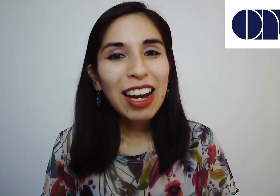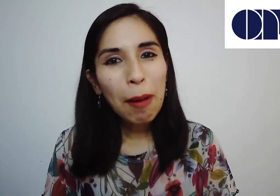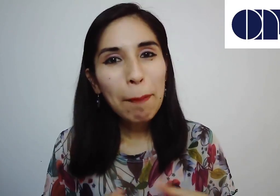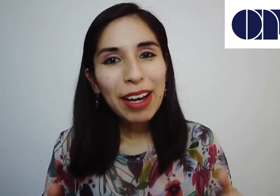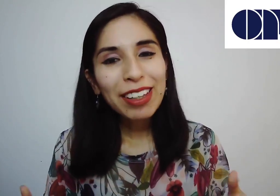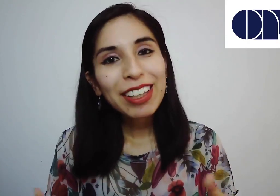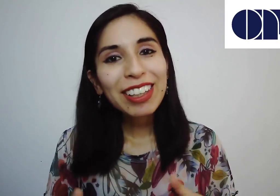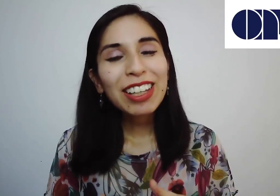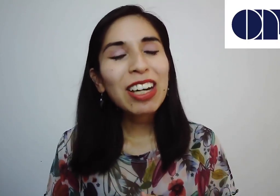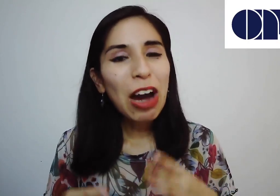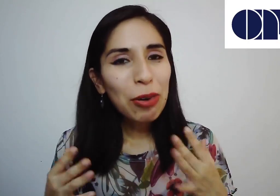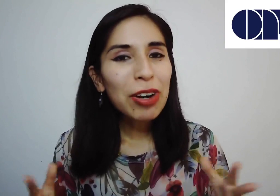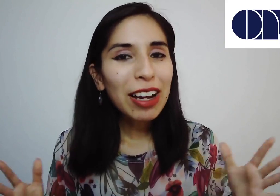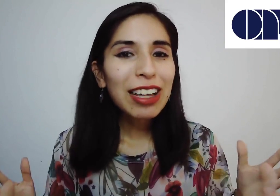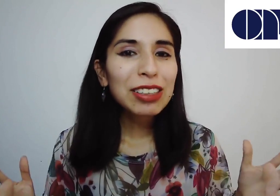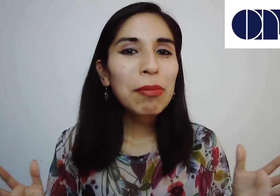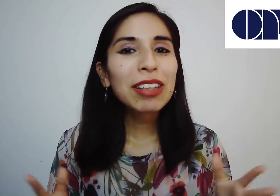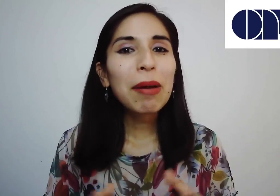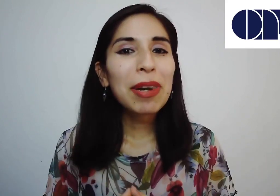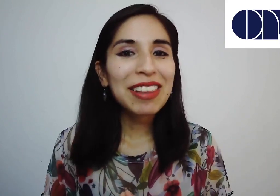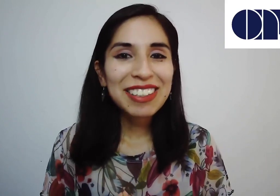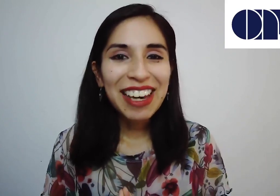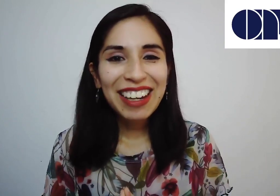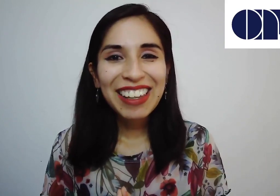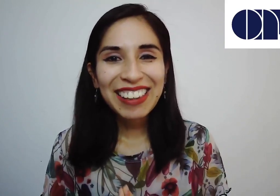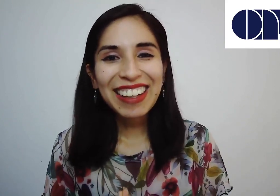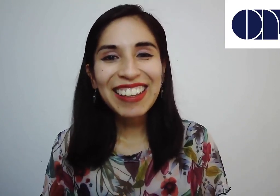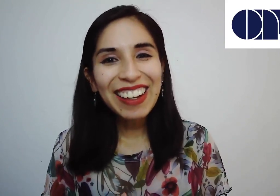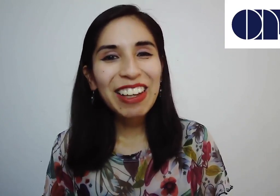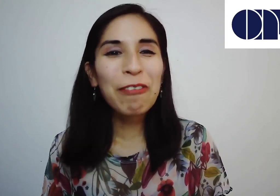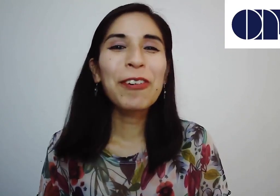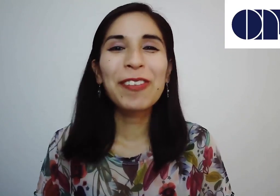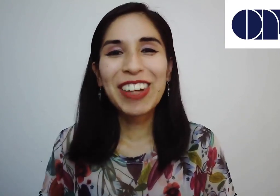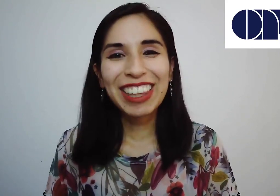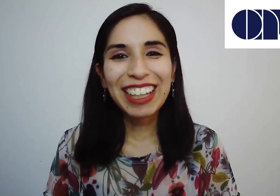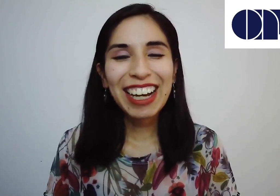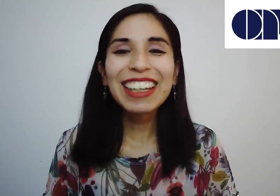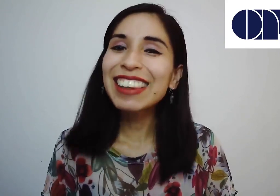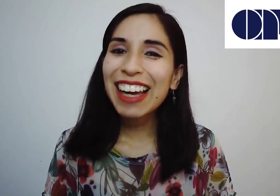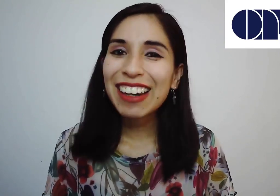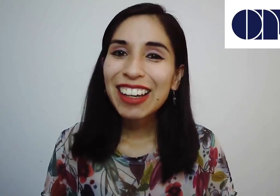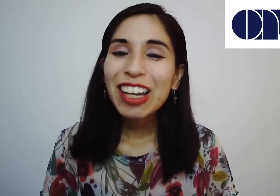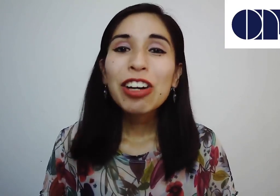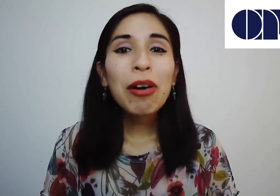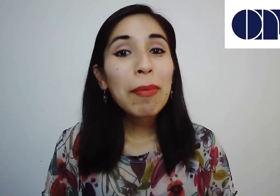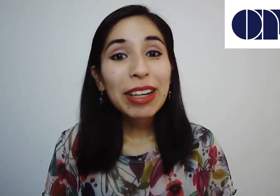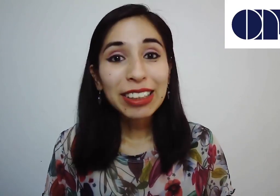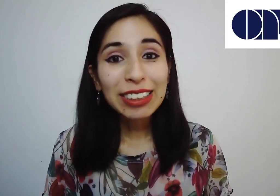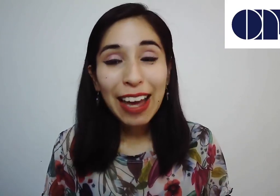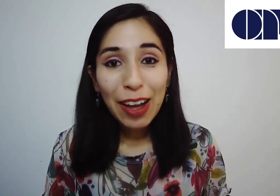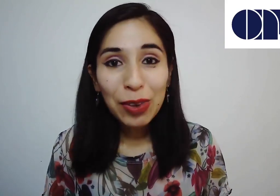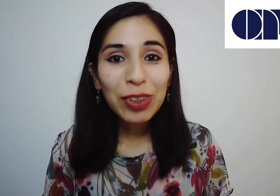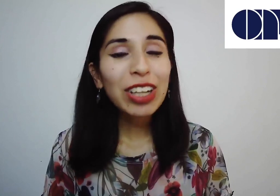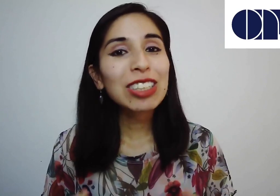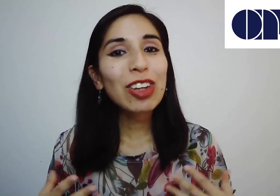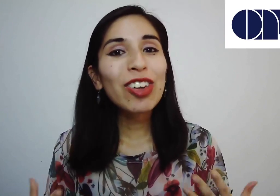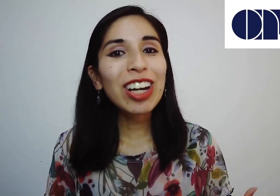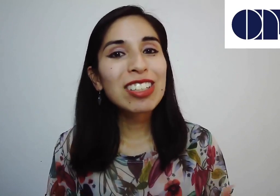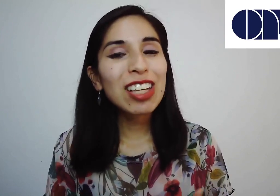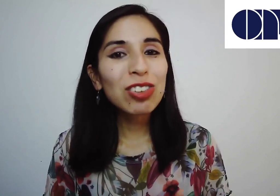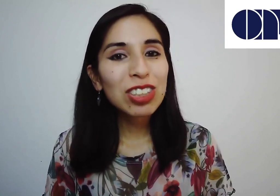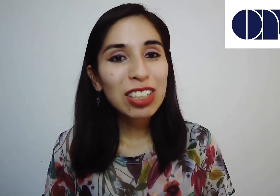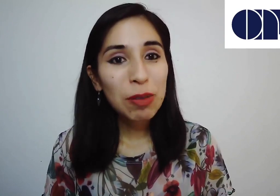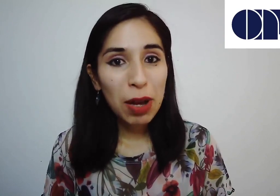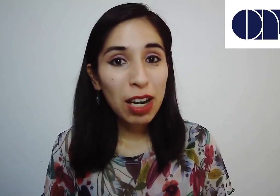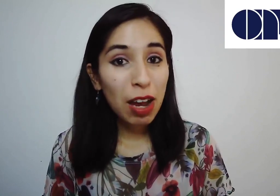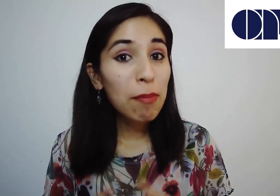capaz de detener a una clase más de aprendizaje del taller de informática que tal como han estado que han estado